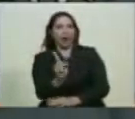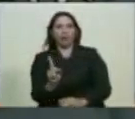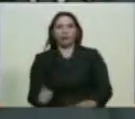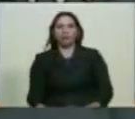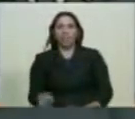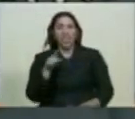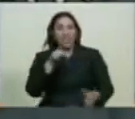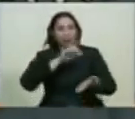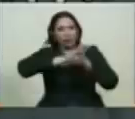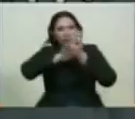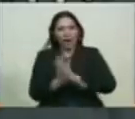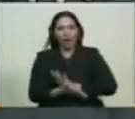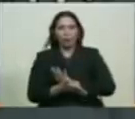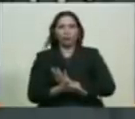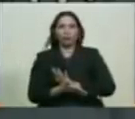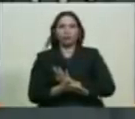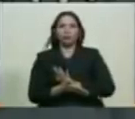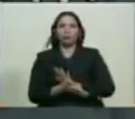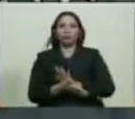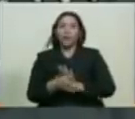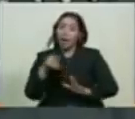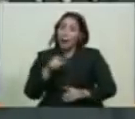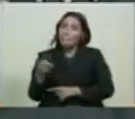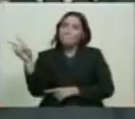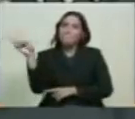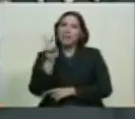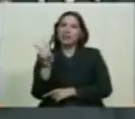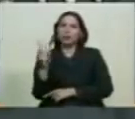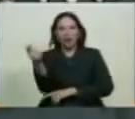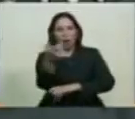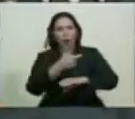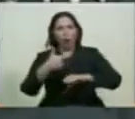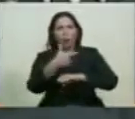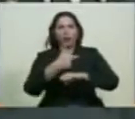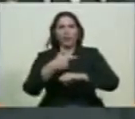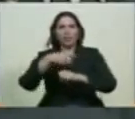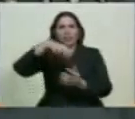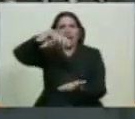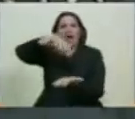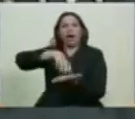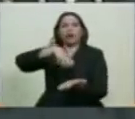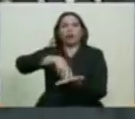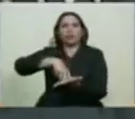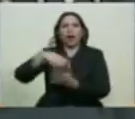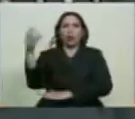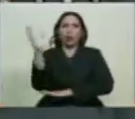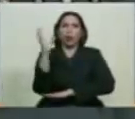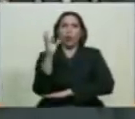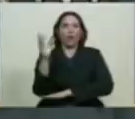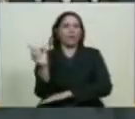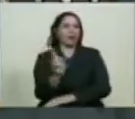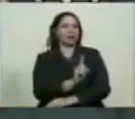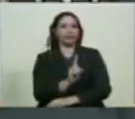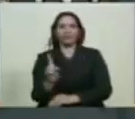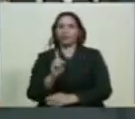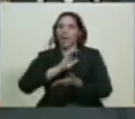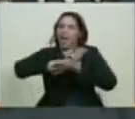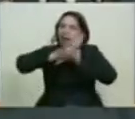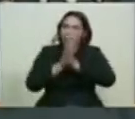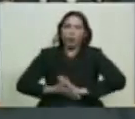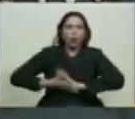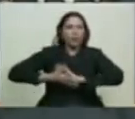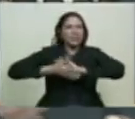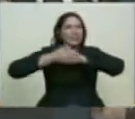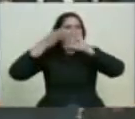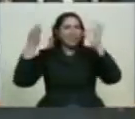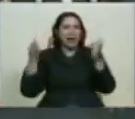acabó cuando Venezuela, sus gobernantes se arrodillaban a Bogotá. Se acabó para siempre